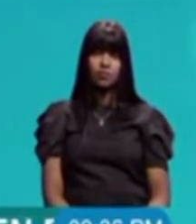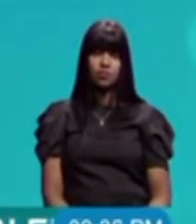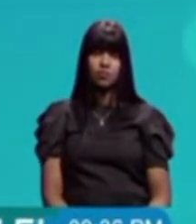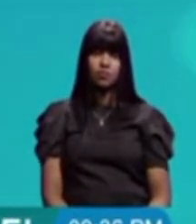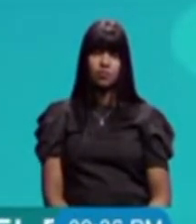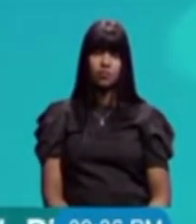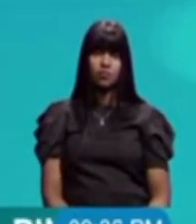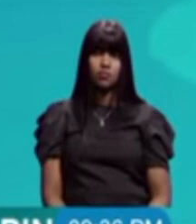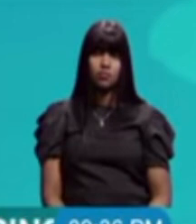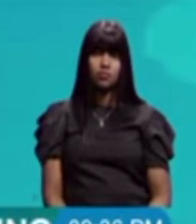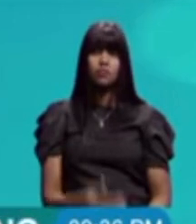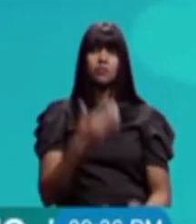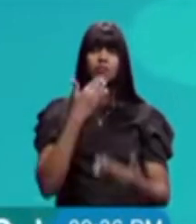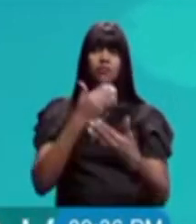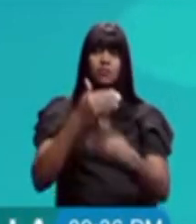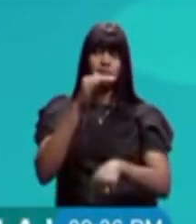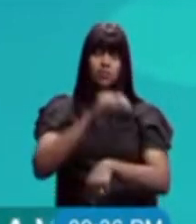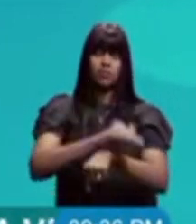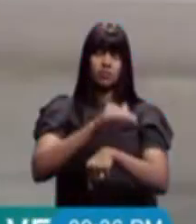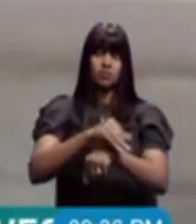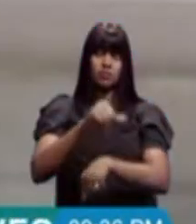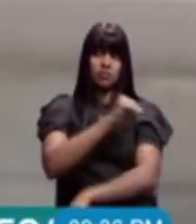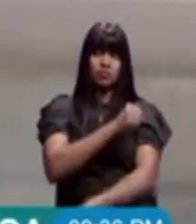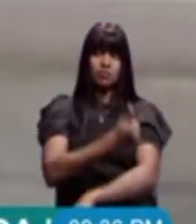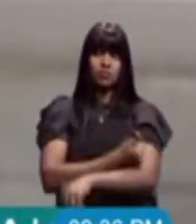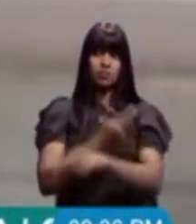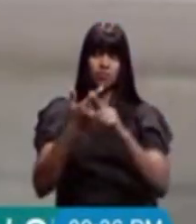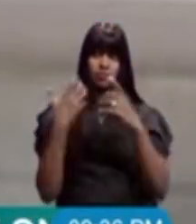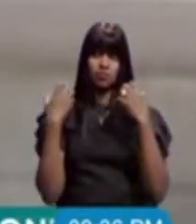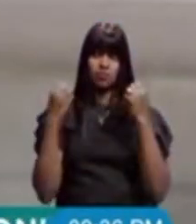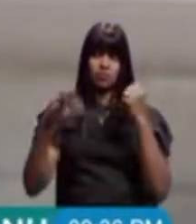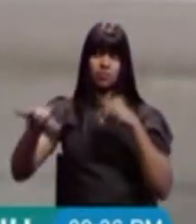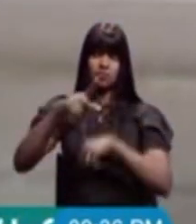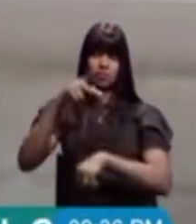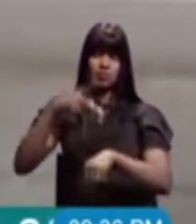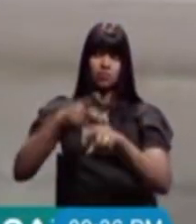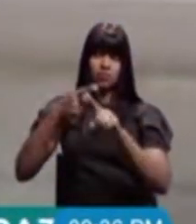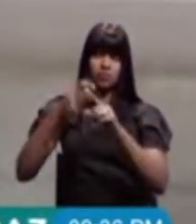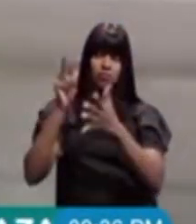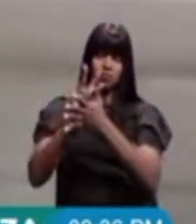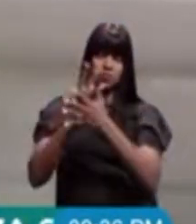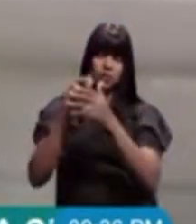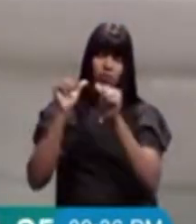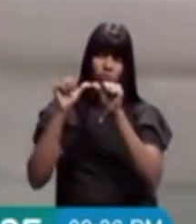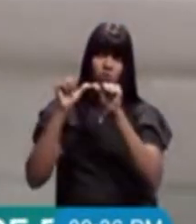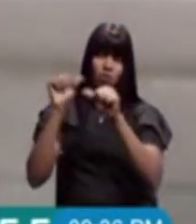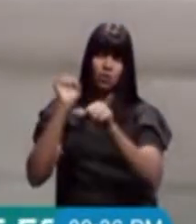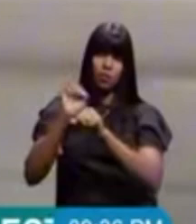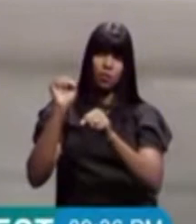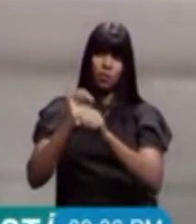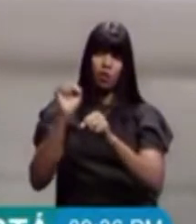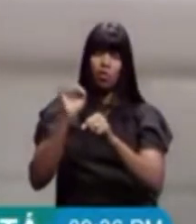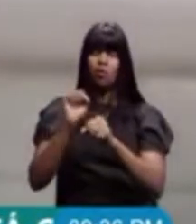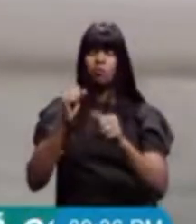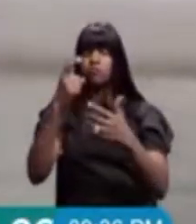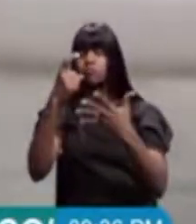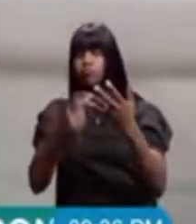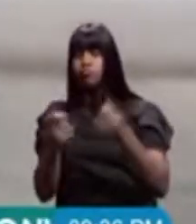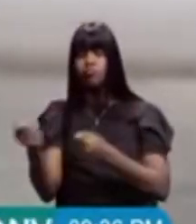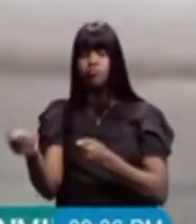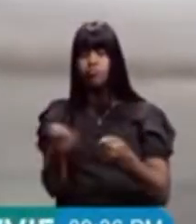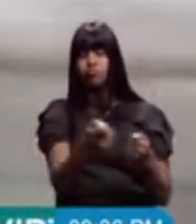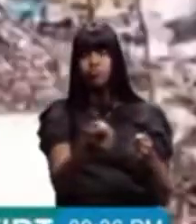Sí, gracias y buenas noches. Las autoridades de salud de esta provincia de La Vega se mantienen trabajando los operativos de